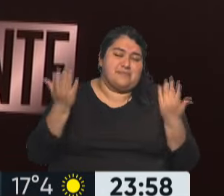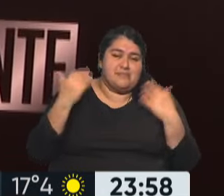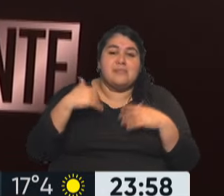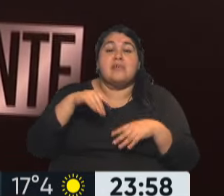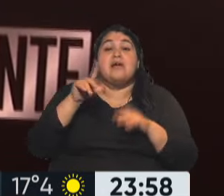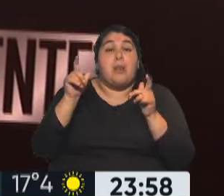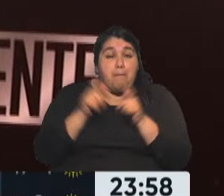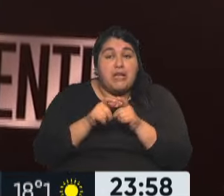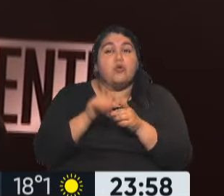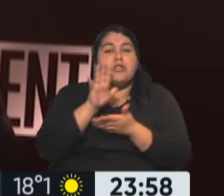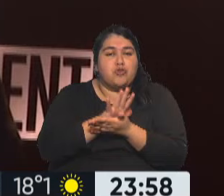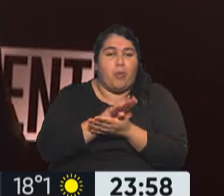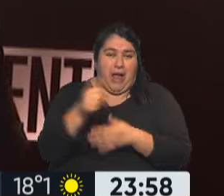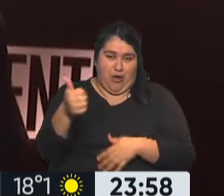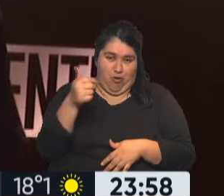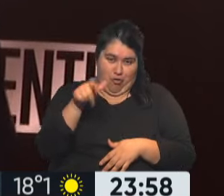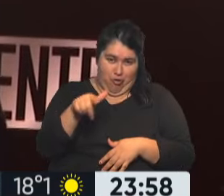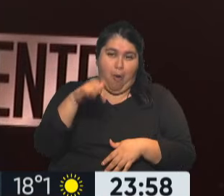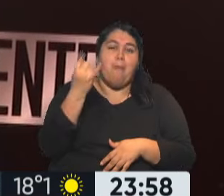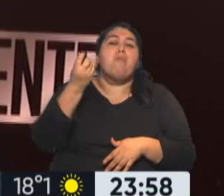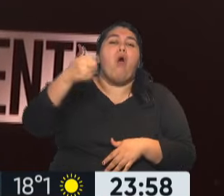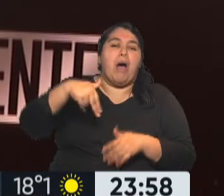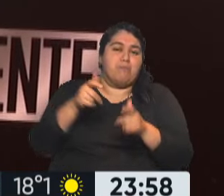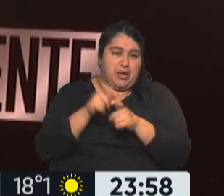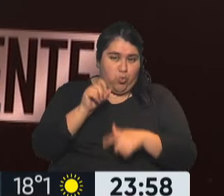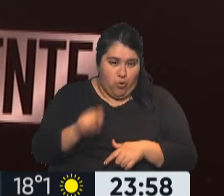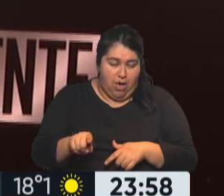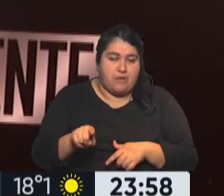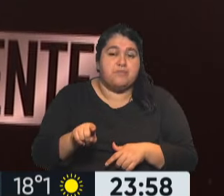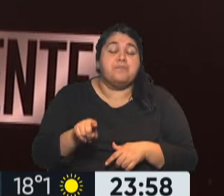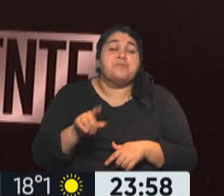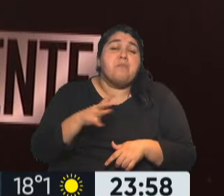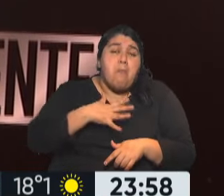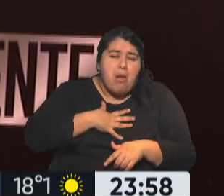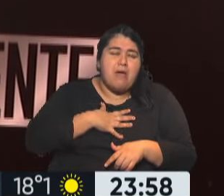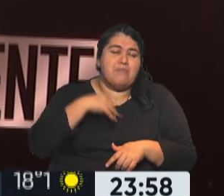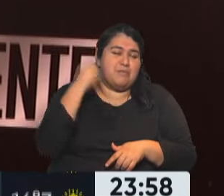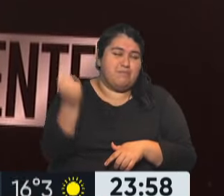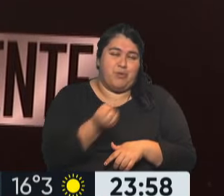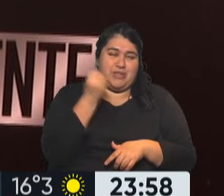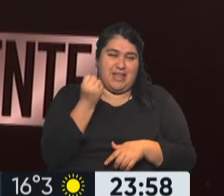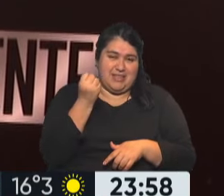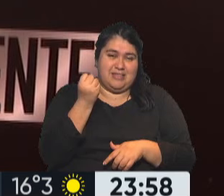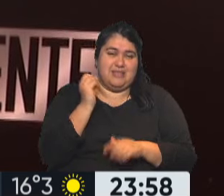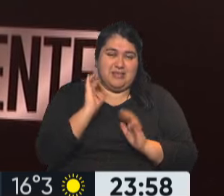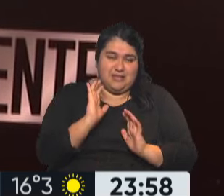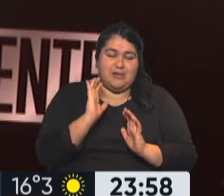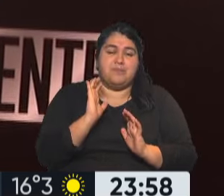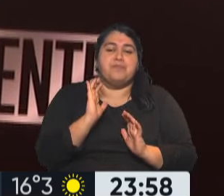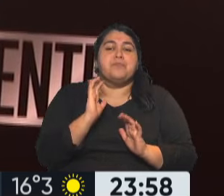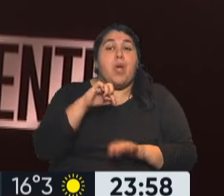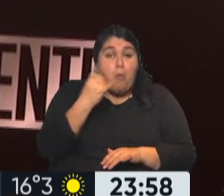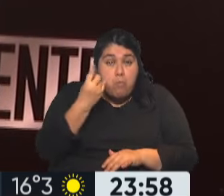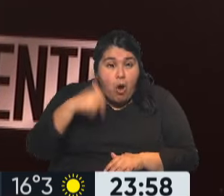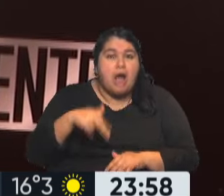Puan. Exactamente, fue un premio que la verdad que para mí es muy importante, porque creo que Puan es